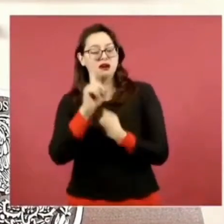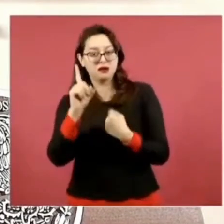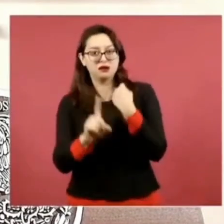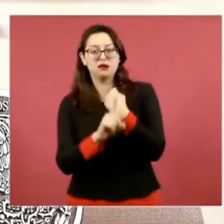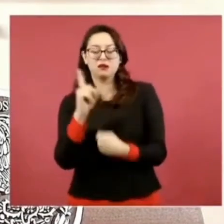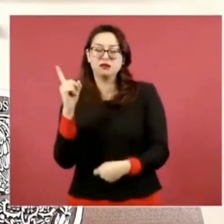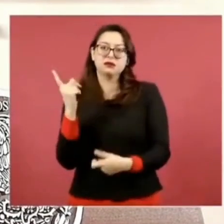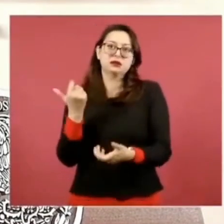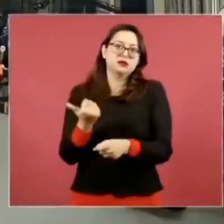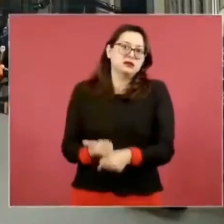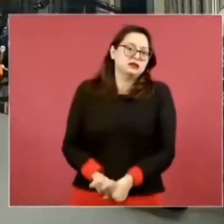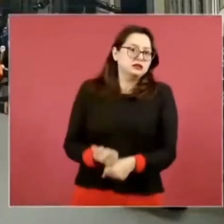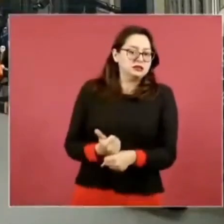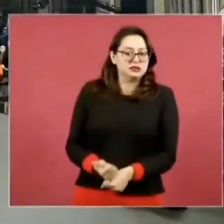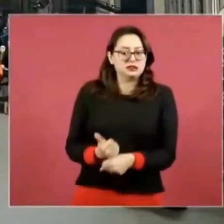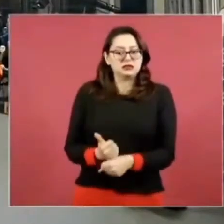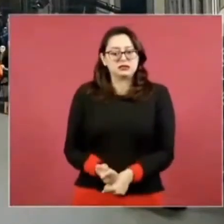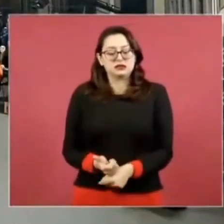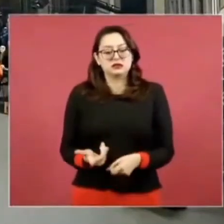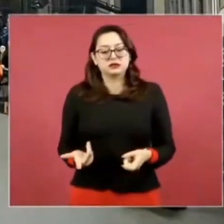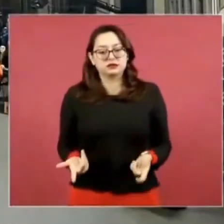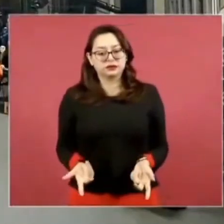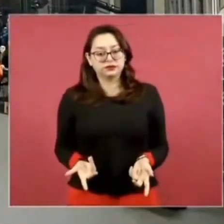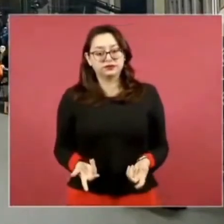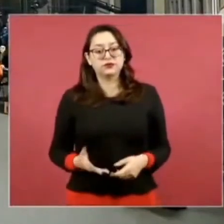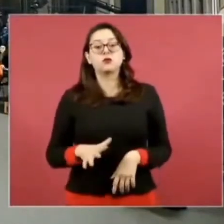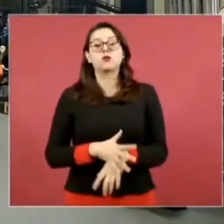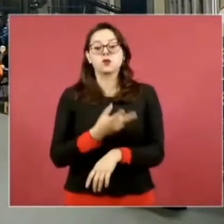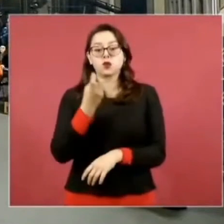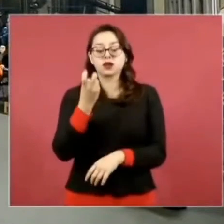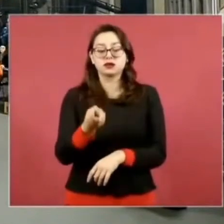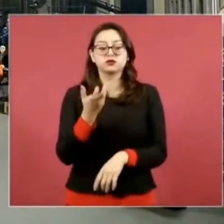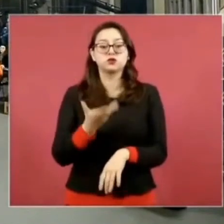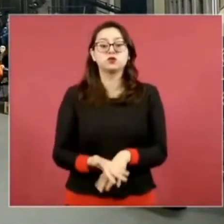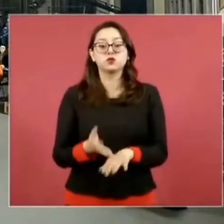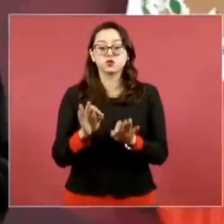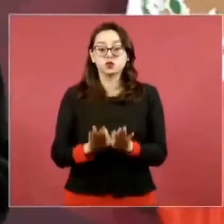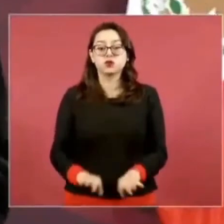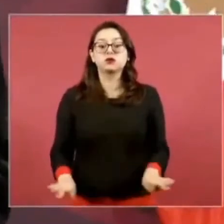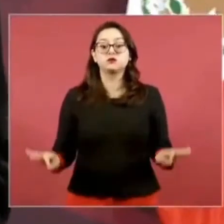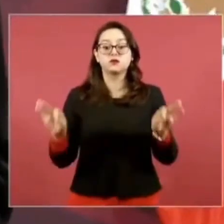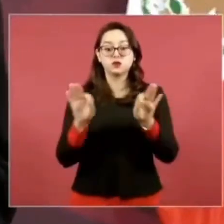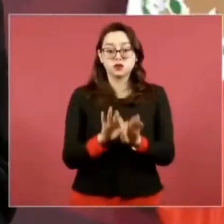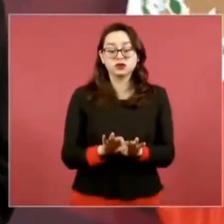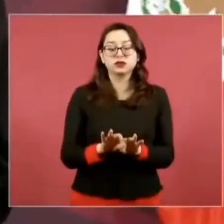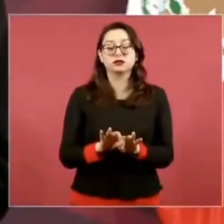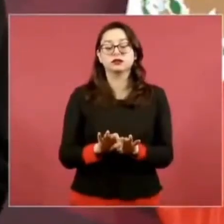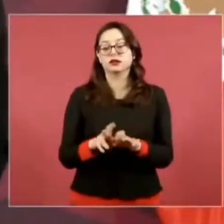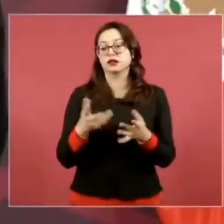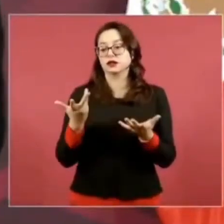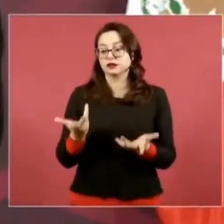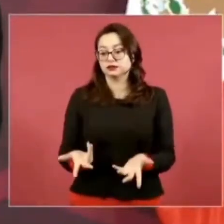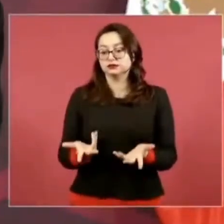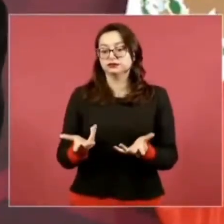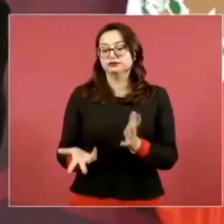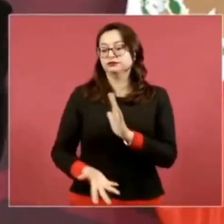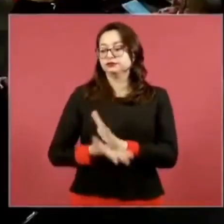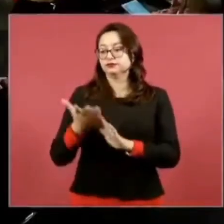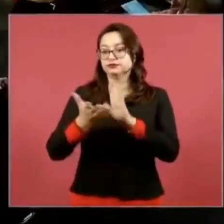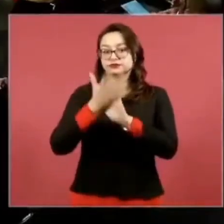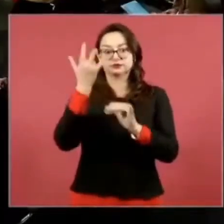Entonces, es muy importante el que se inaugure esta obra. Quiero